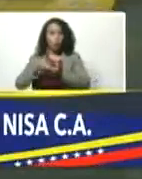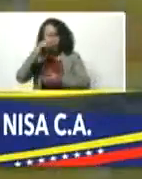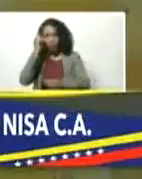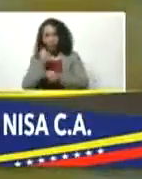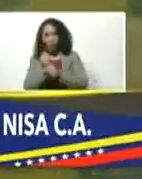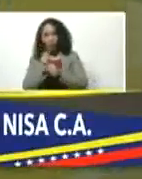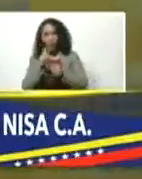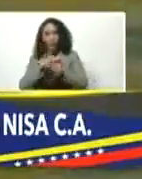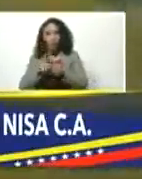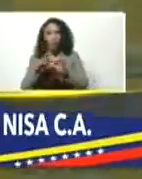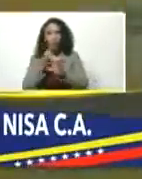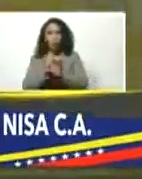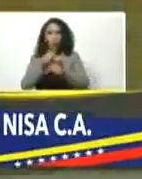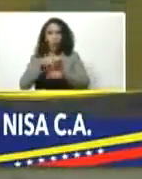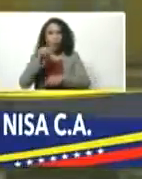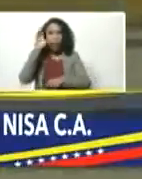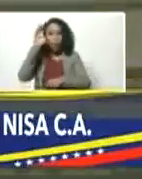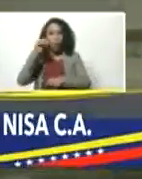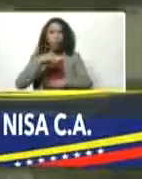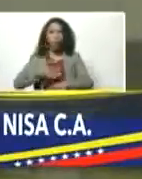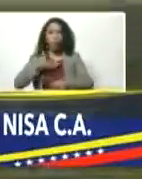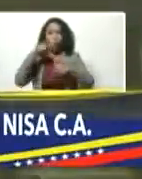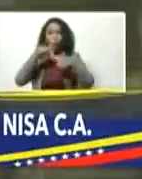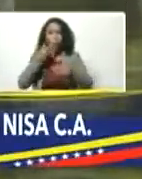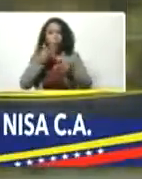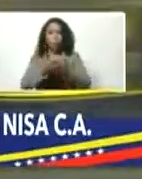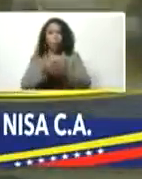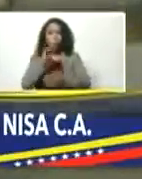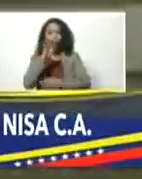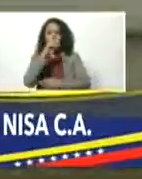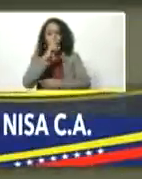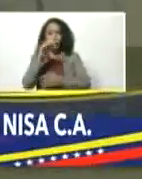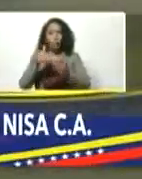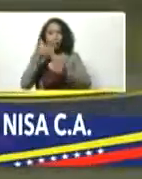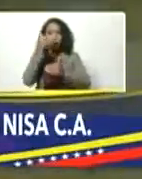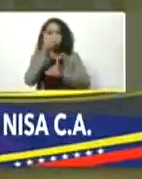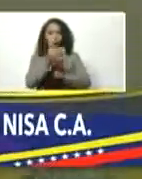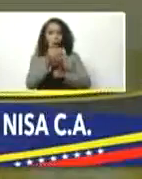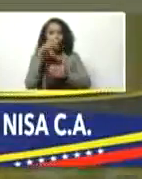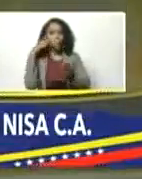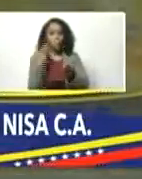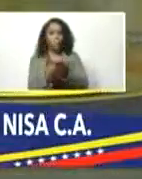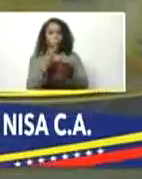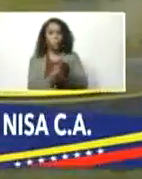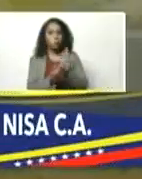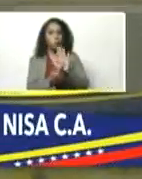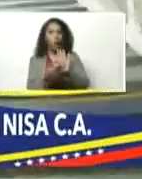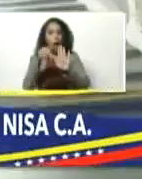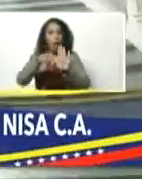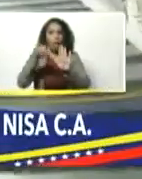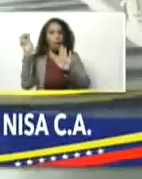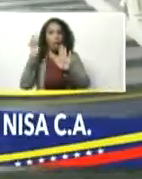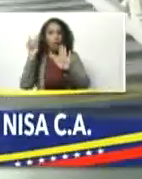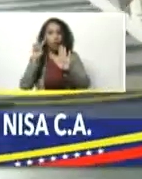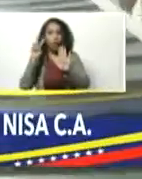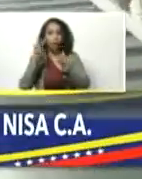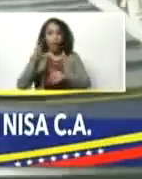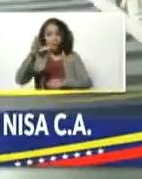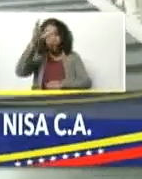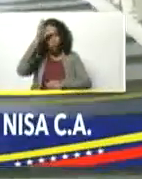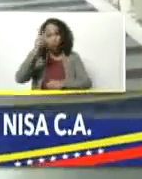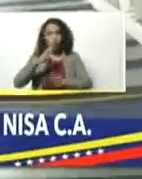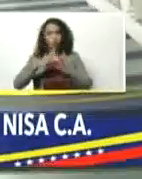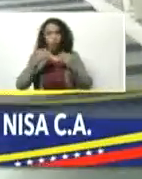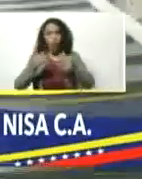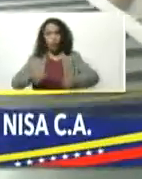de confianza en el país, puede hoy permitir 4 años después mostrarle a Venezuela desde Falcón todo el